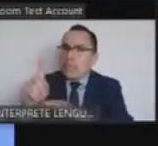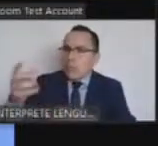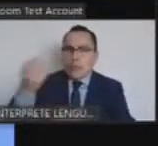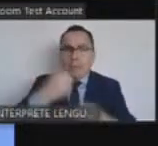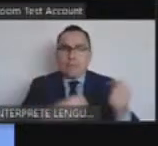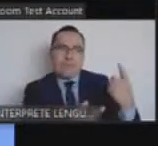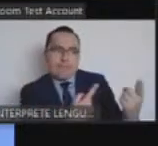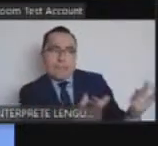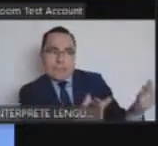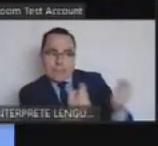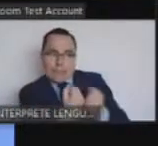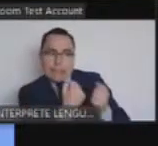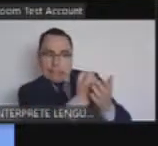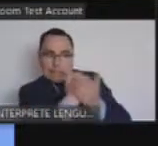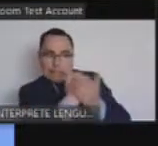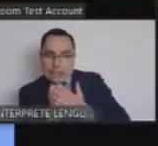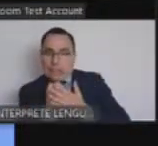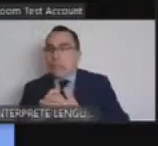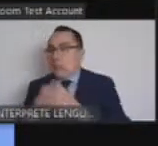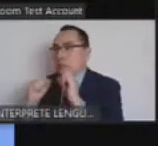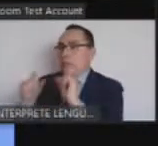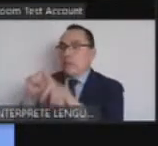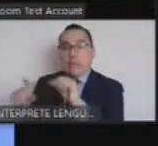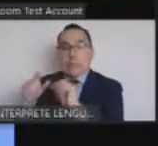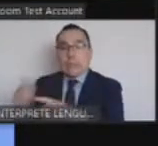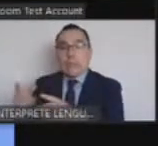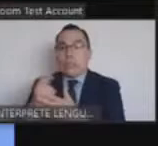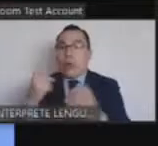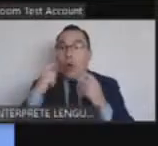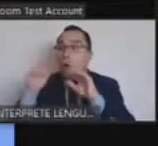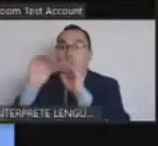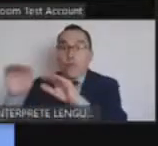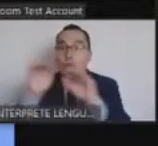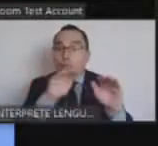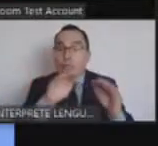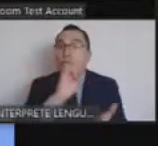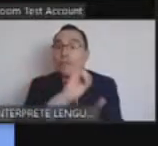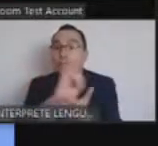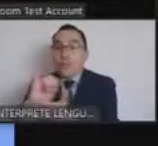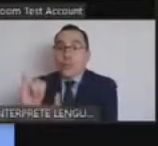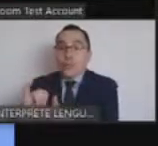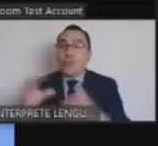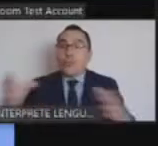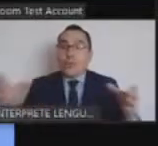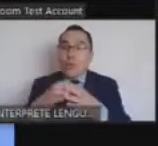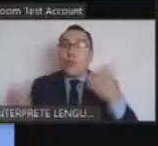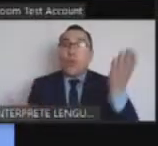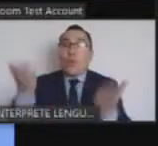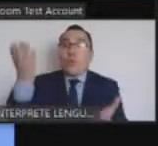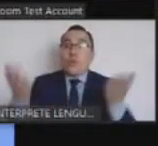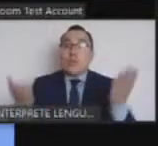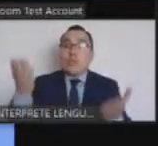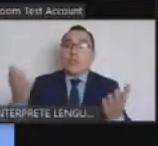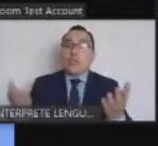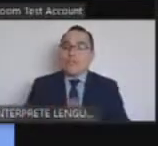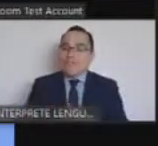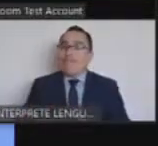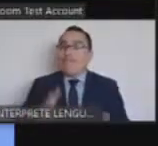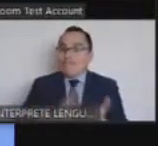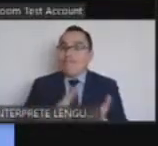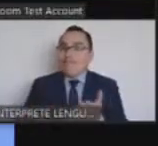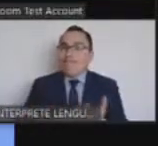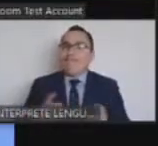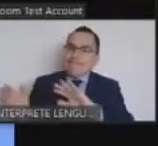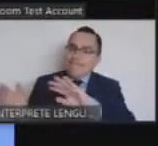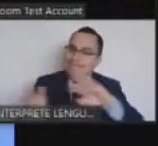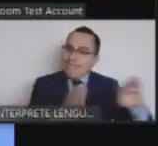defensa, la confianza en el sistema desde el punto de vista de la justicia y de la equidad, y por supuesto por otro lado, ¿no es cierto?,